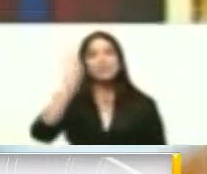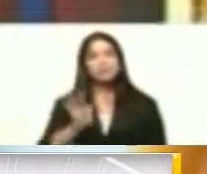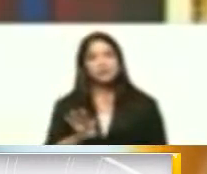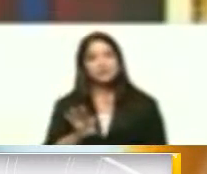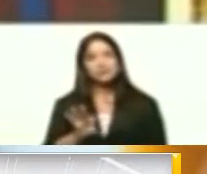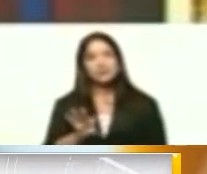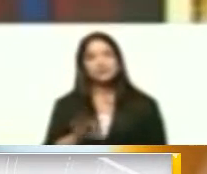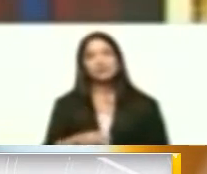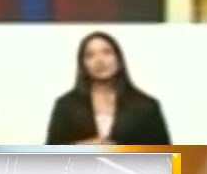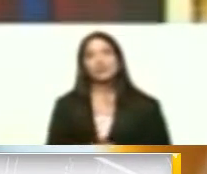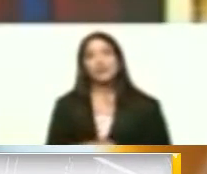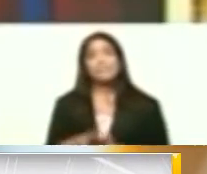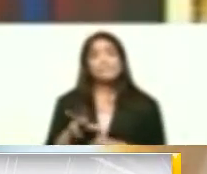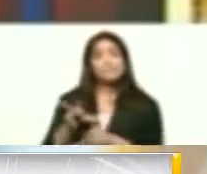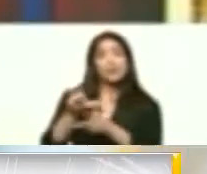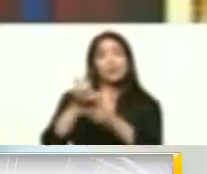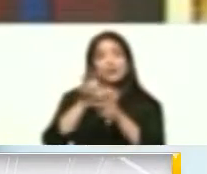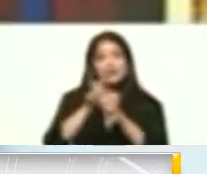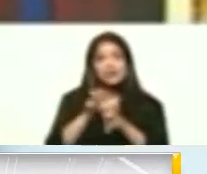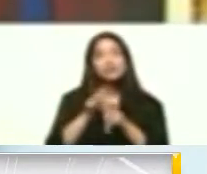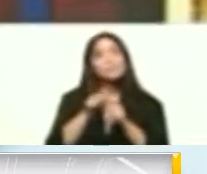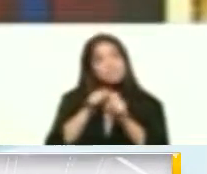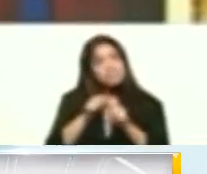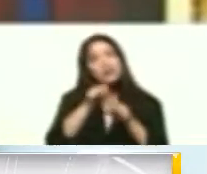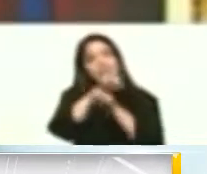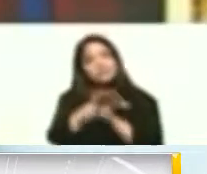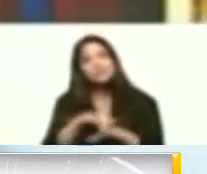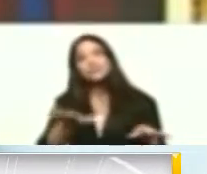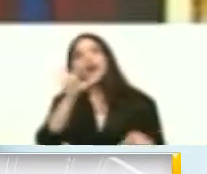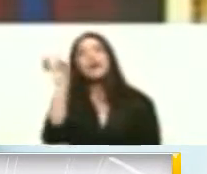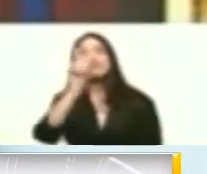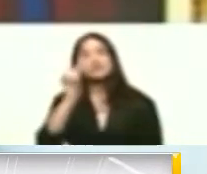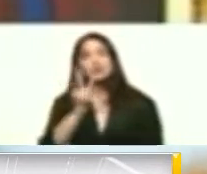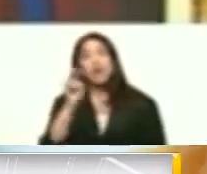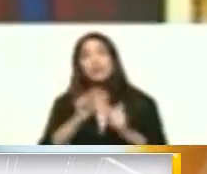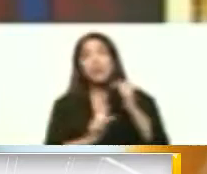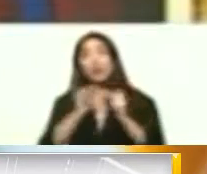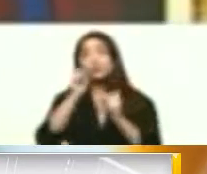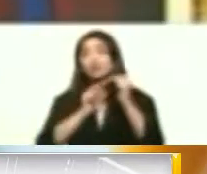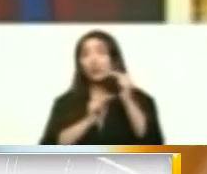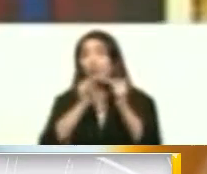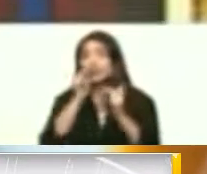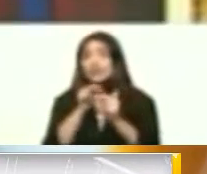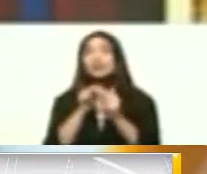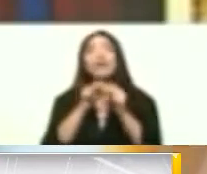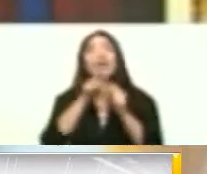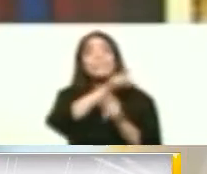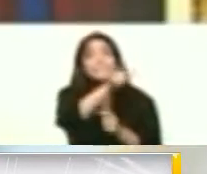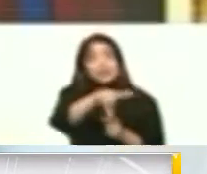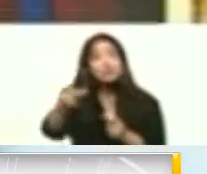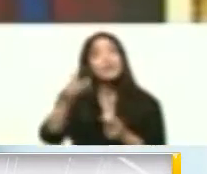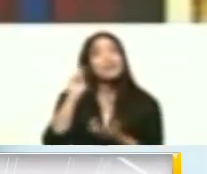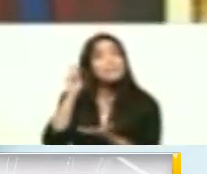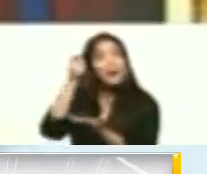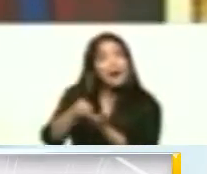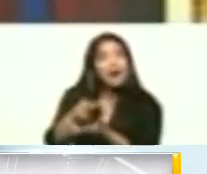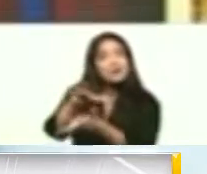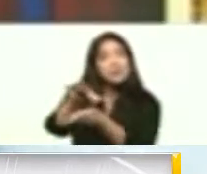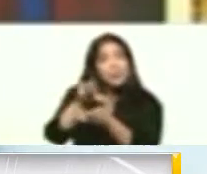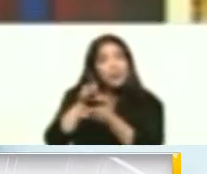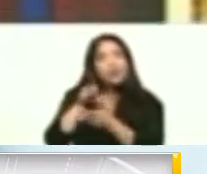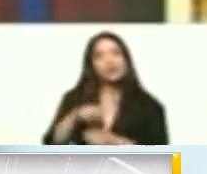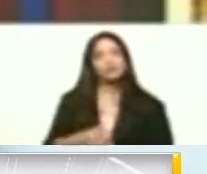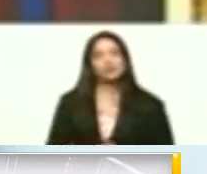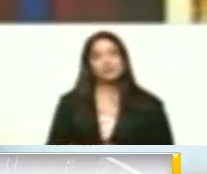90% de los ingresos para sostener al país. Hemos construido una cultura tributaria y un sistema tributario